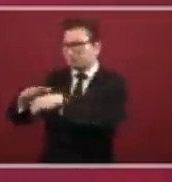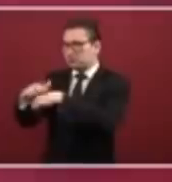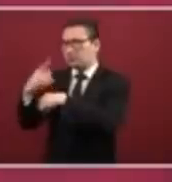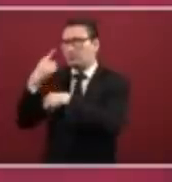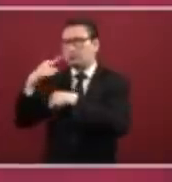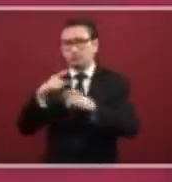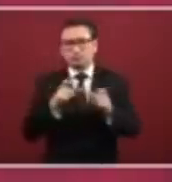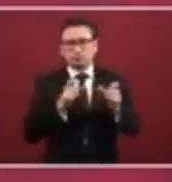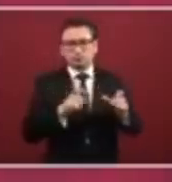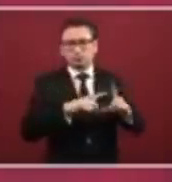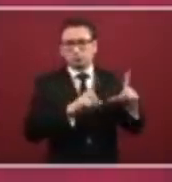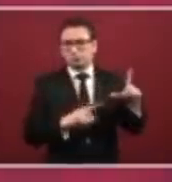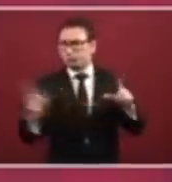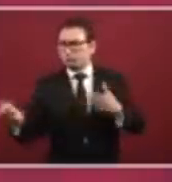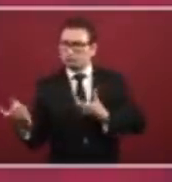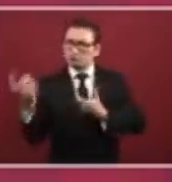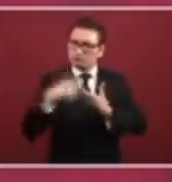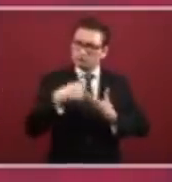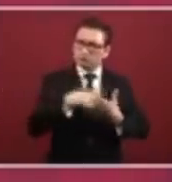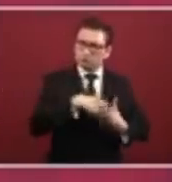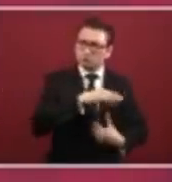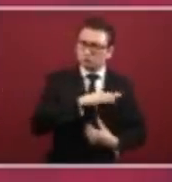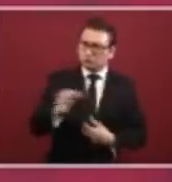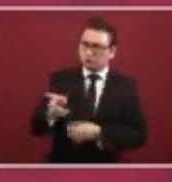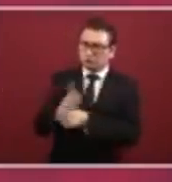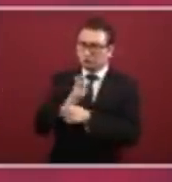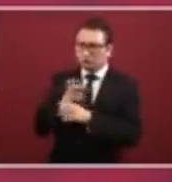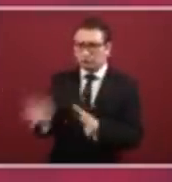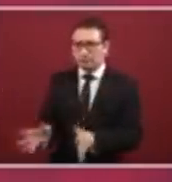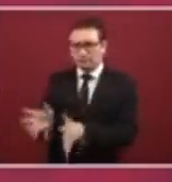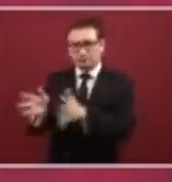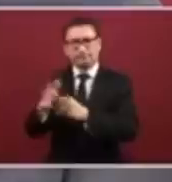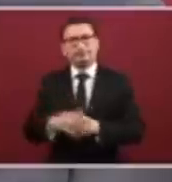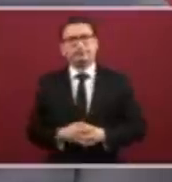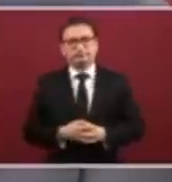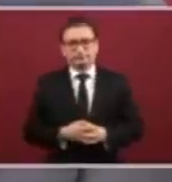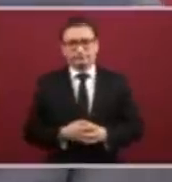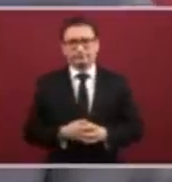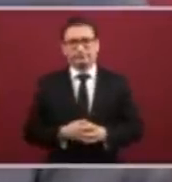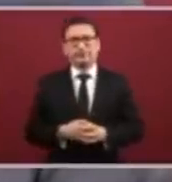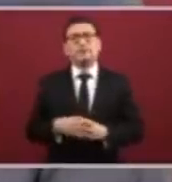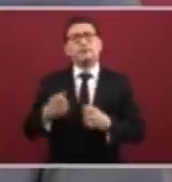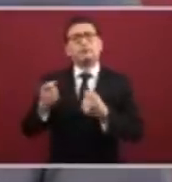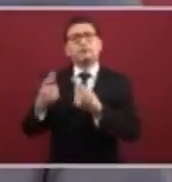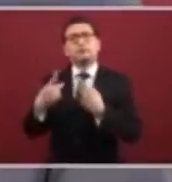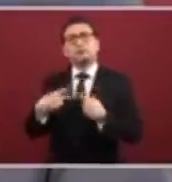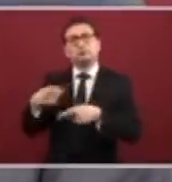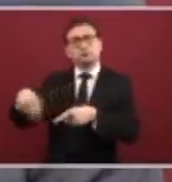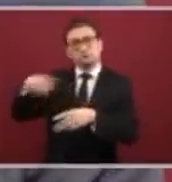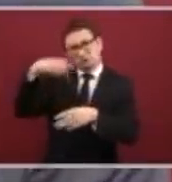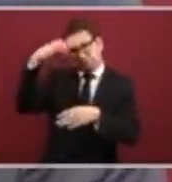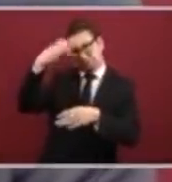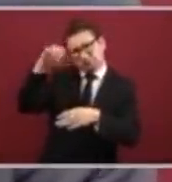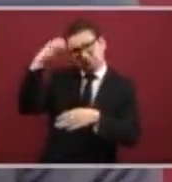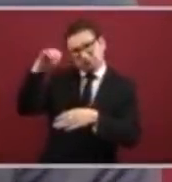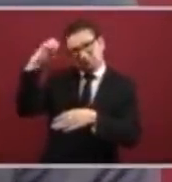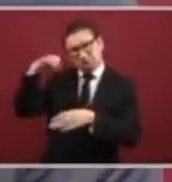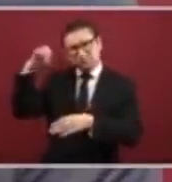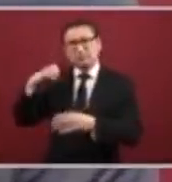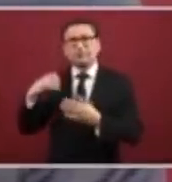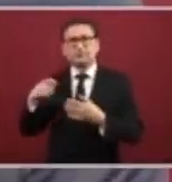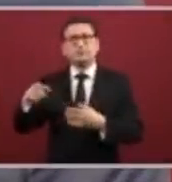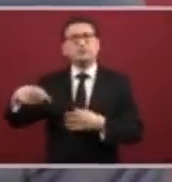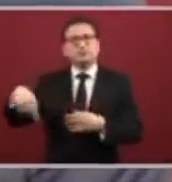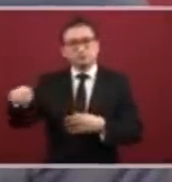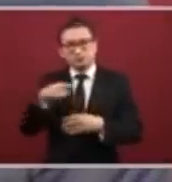de la Guardia, lo que podríamos decir los veteranos que ya están